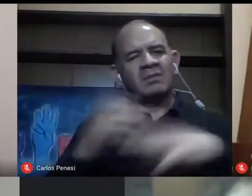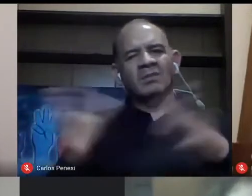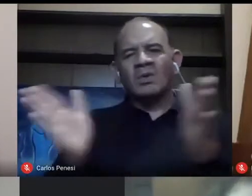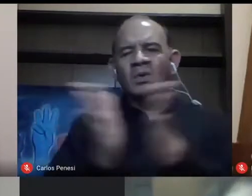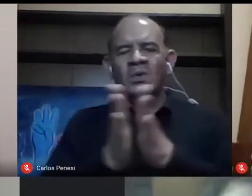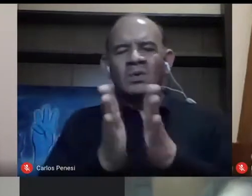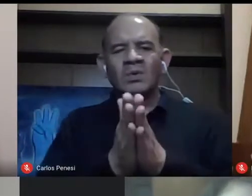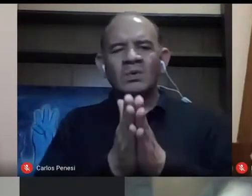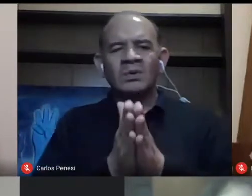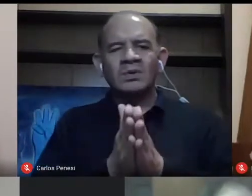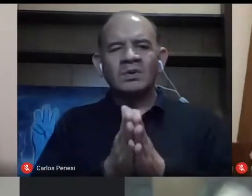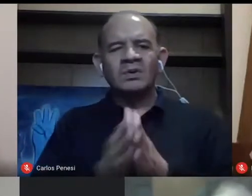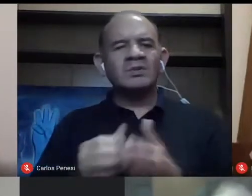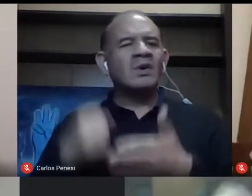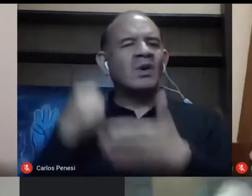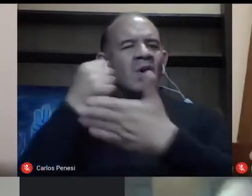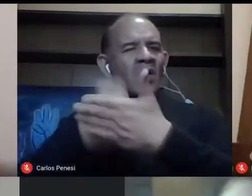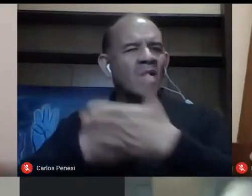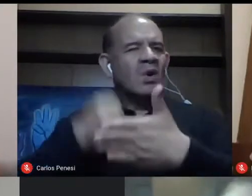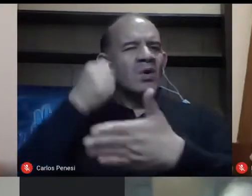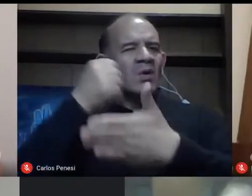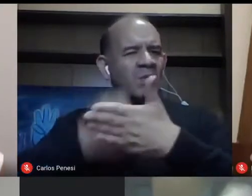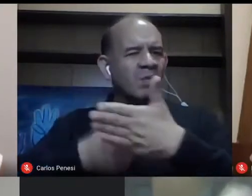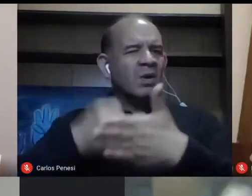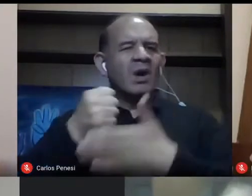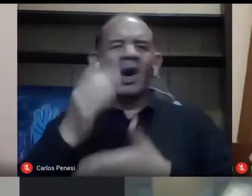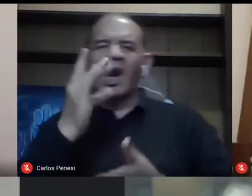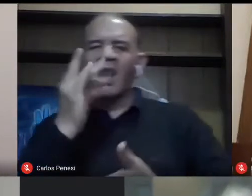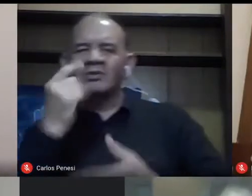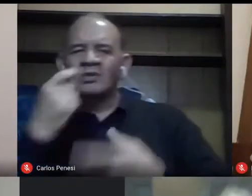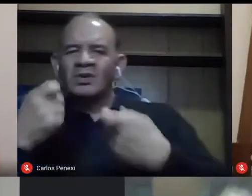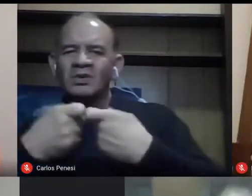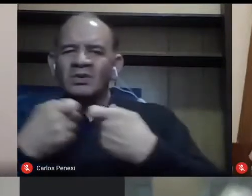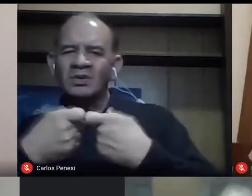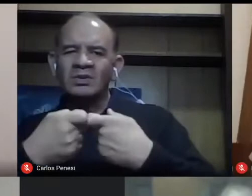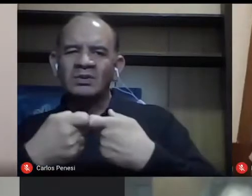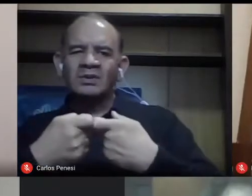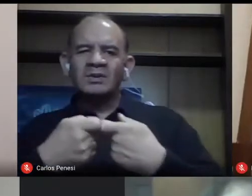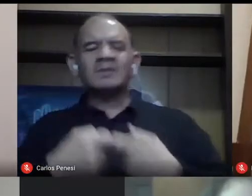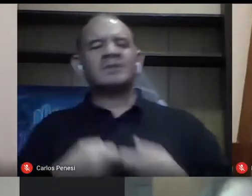Soy activista de Asociación Azul, también participo en la comisión directiva de REDI,